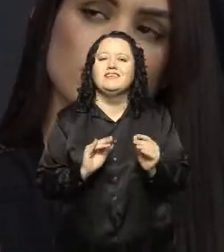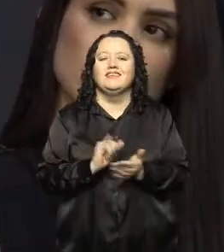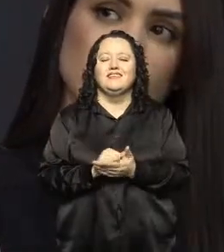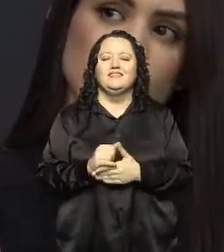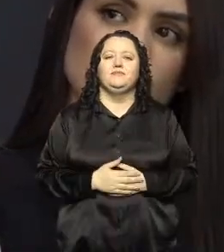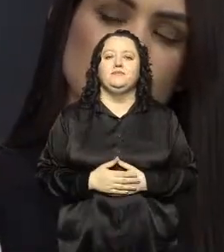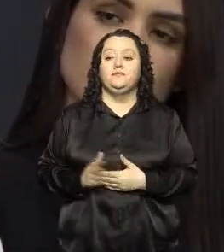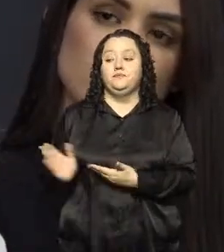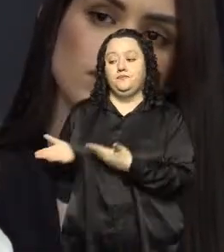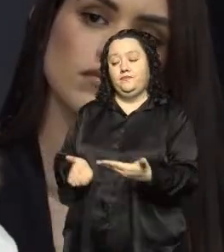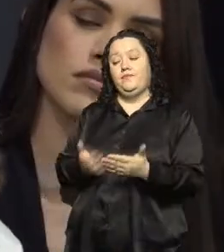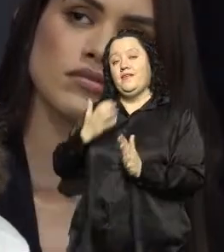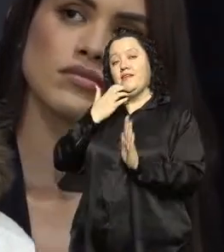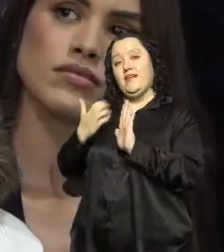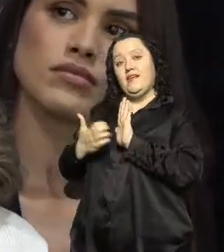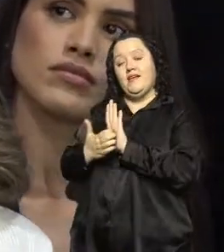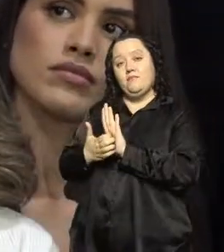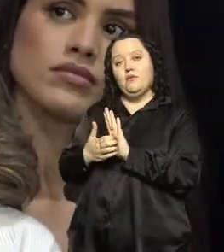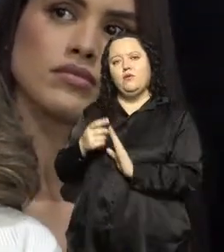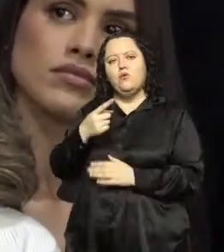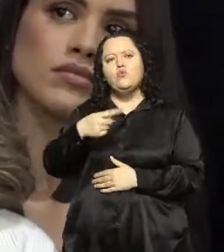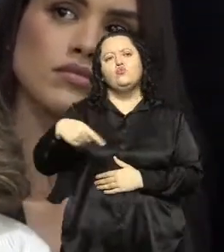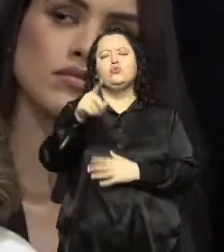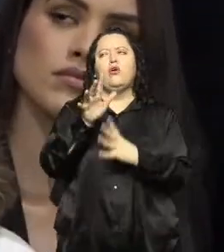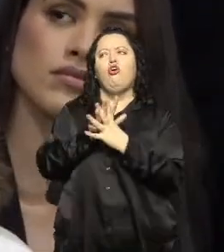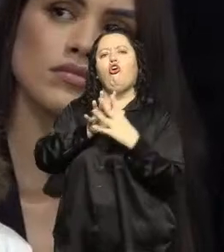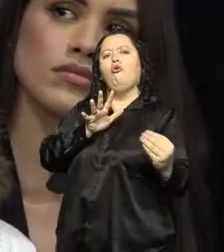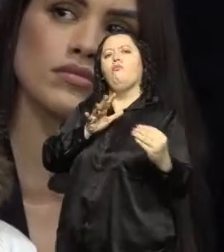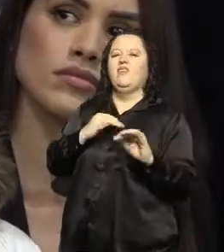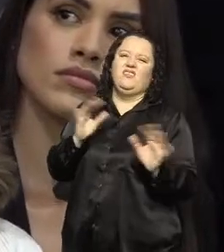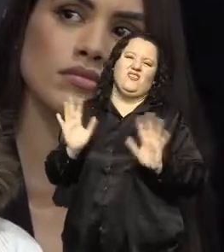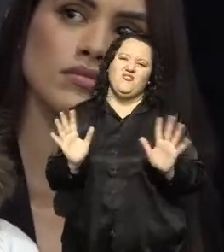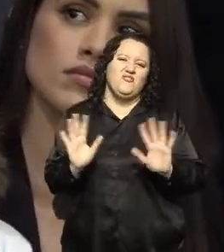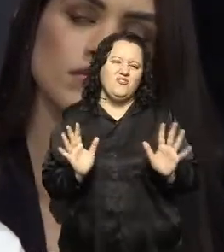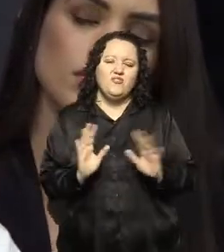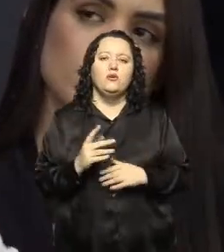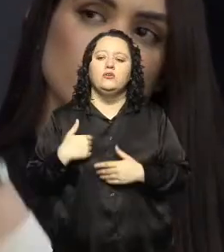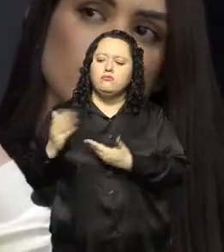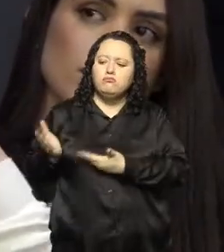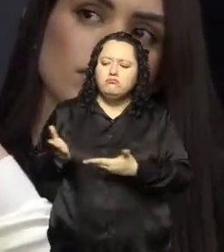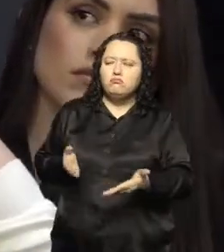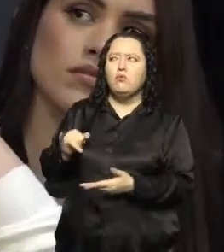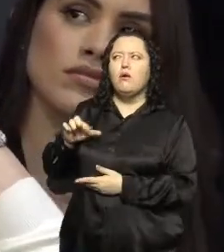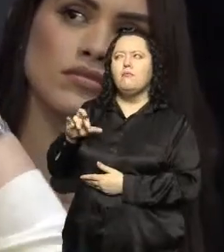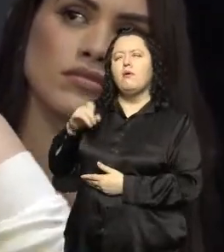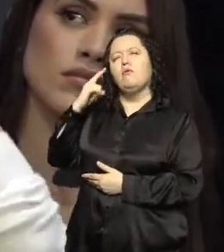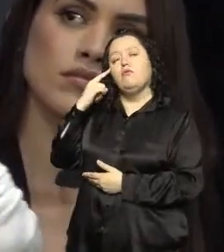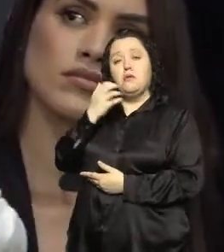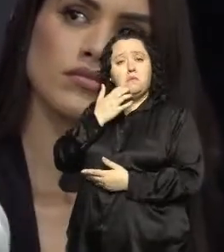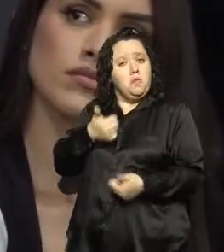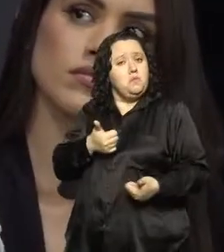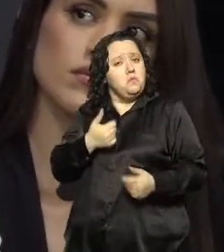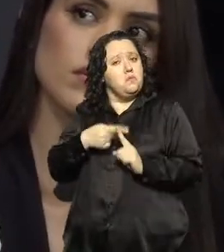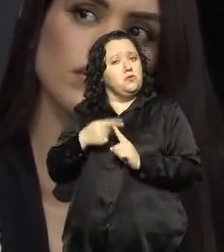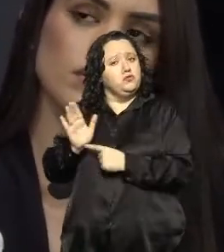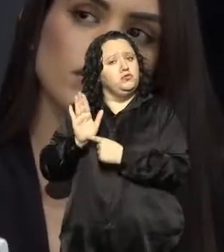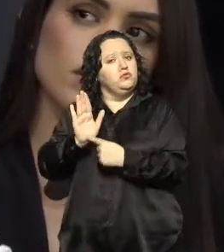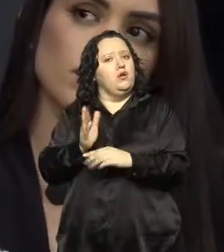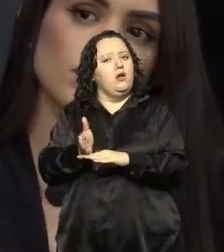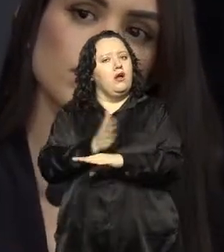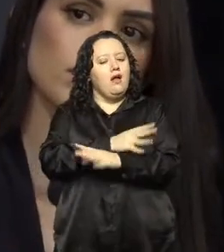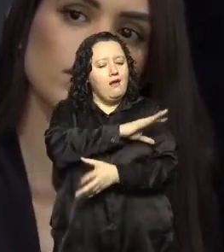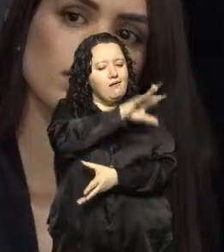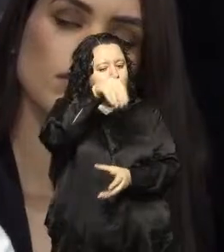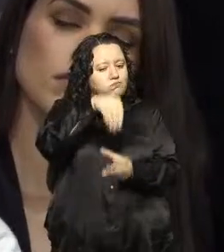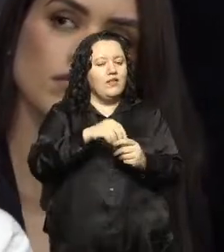traigo el ejemplo de Juan Pablo para decir que todos ustedes deban hacer algo similar, lo traigo porque me parece un buen ejemplo de todo lo que